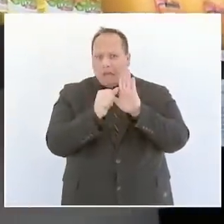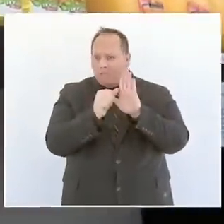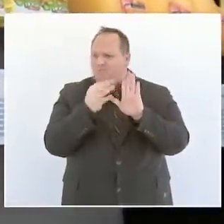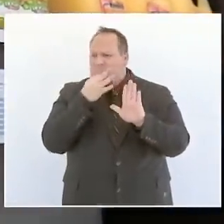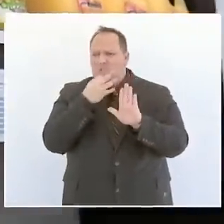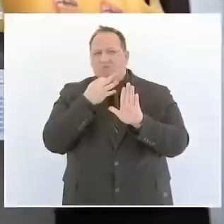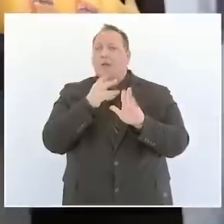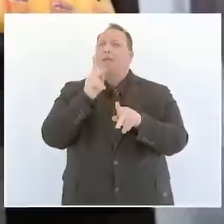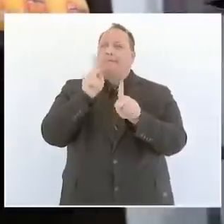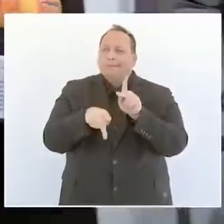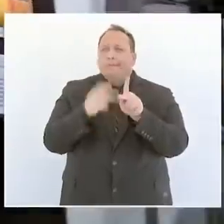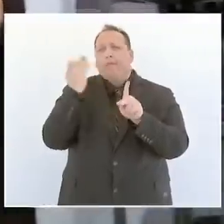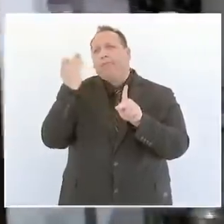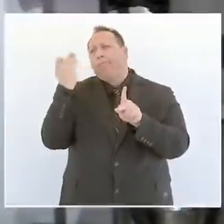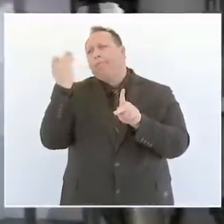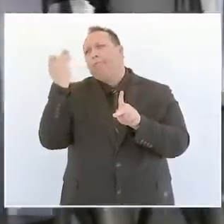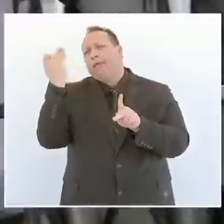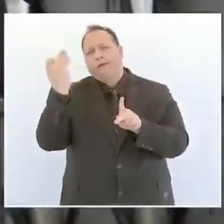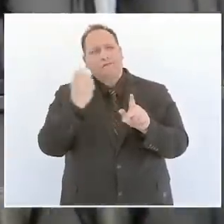quedarían inconclusas